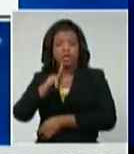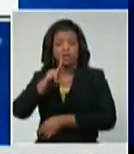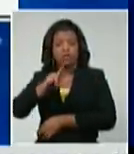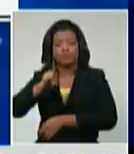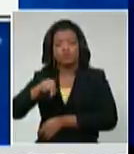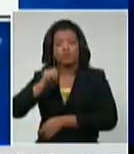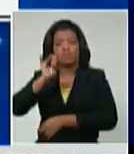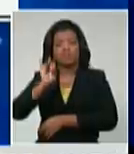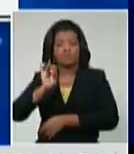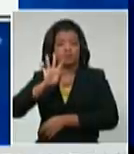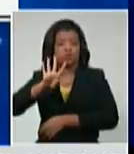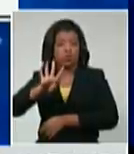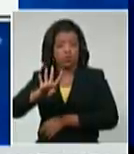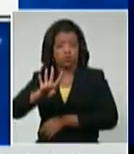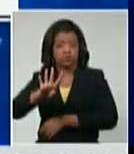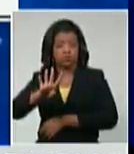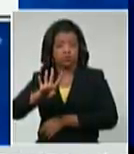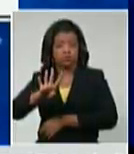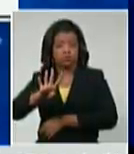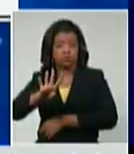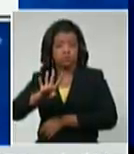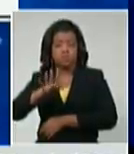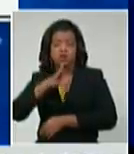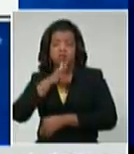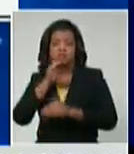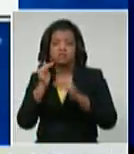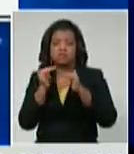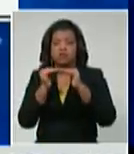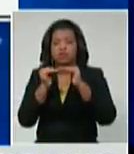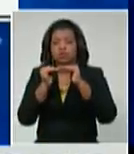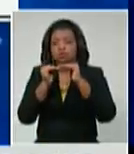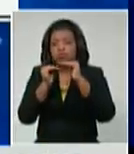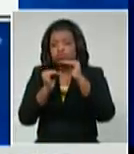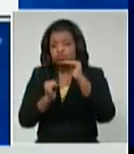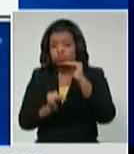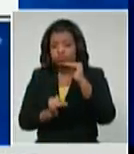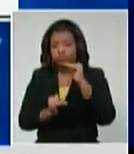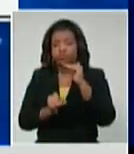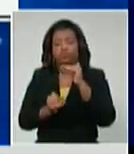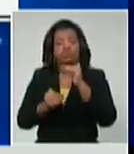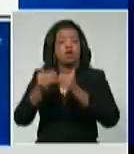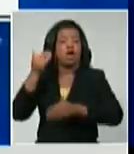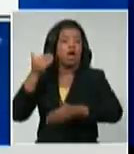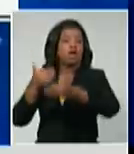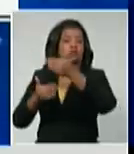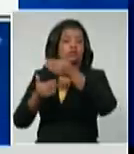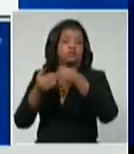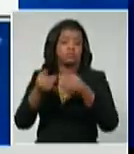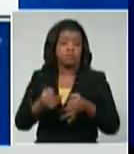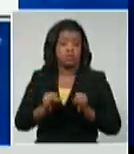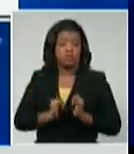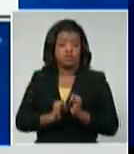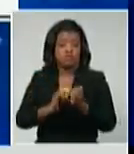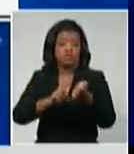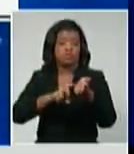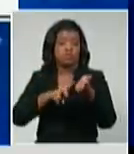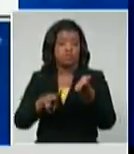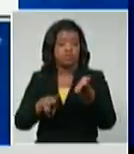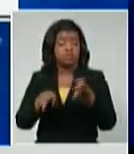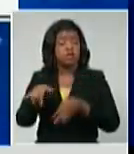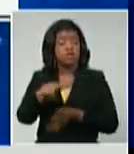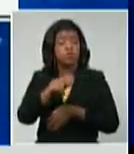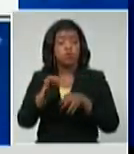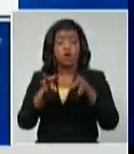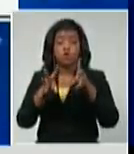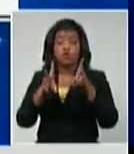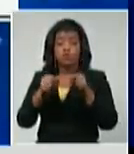21,74, muy inferior a la que venía presentando, y que además el número de casos de Ciego